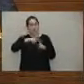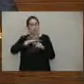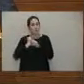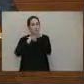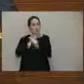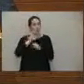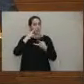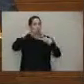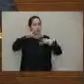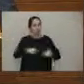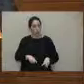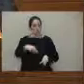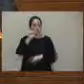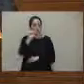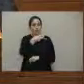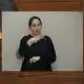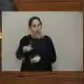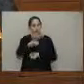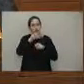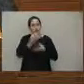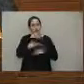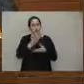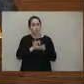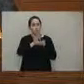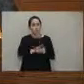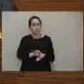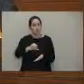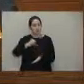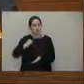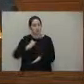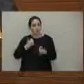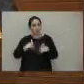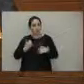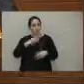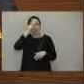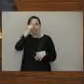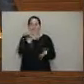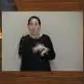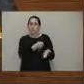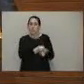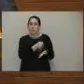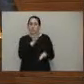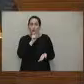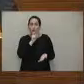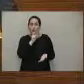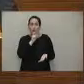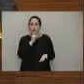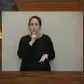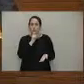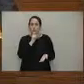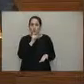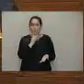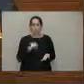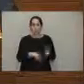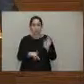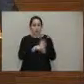y contando ya con la resolución de ese derecho de servicio de residencia, entendían que la modalidad de pago en la que se encontraban sujetos, que correspondía a la ley de